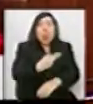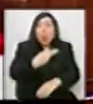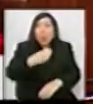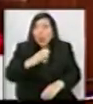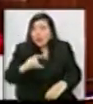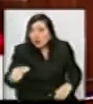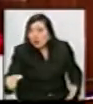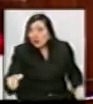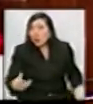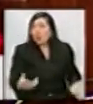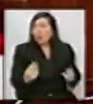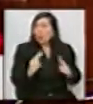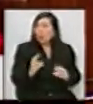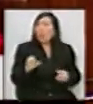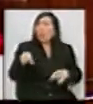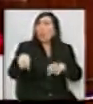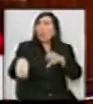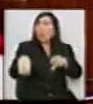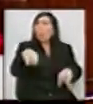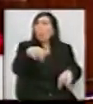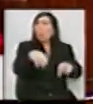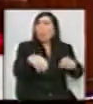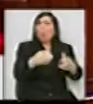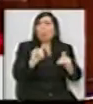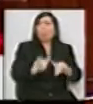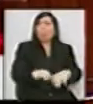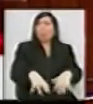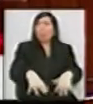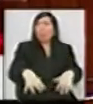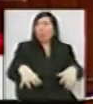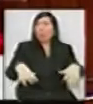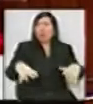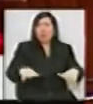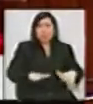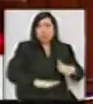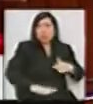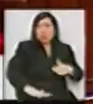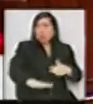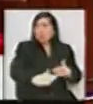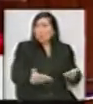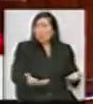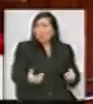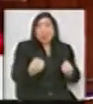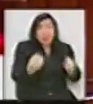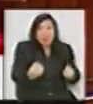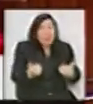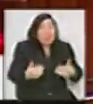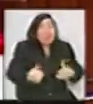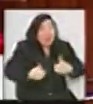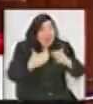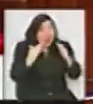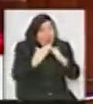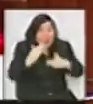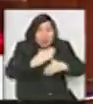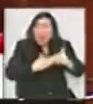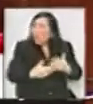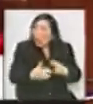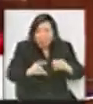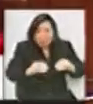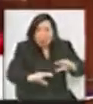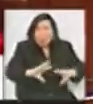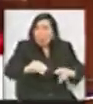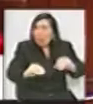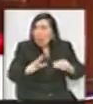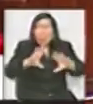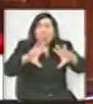presidente hemos empezado a ver cómo la población se comienza a sentar en suelo que no es hábil para la habitación pero no